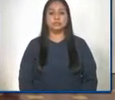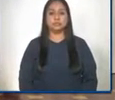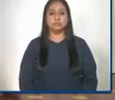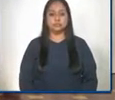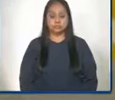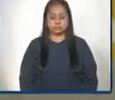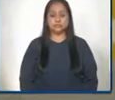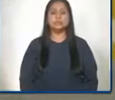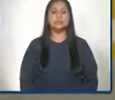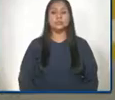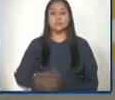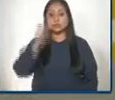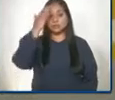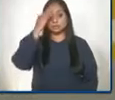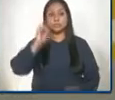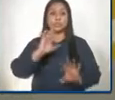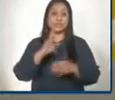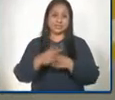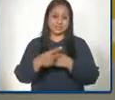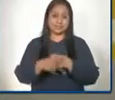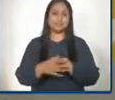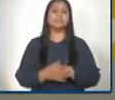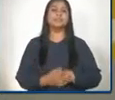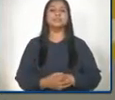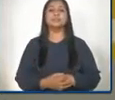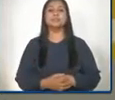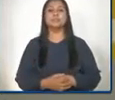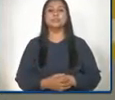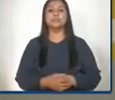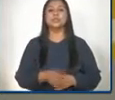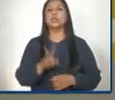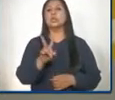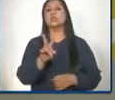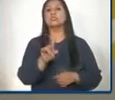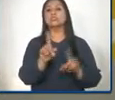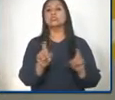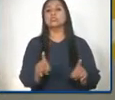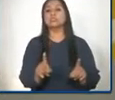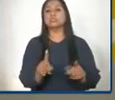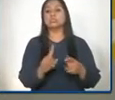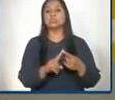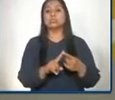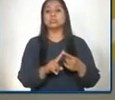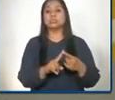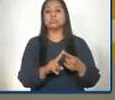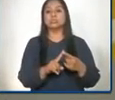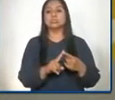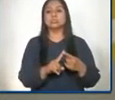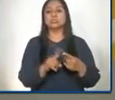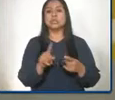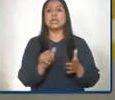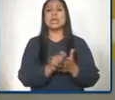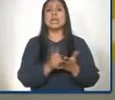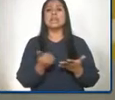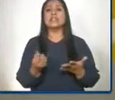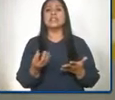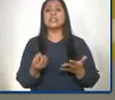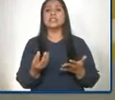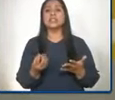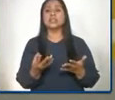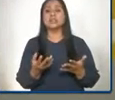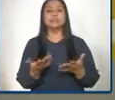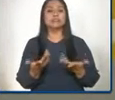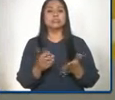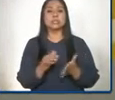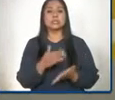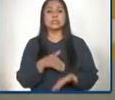Canciller, viceministros, muy buen día. Bueno, buena tarde, mejor dicho. Dos preguntas. La primera es respecto a la Agenda Verde, específicamente del